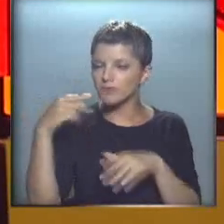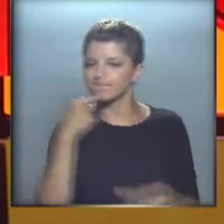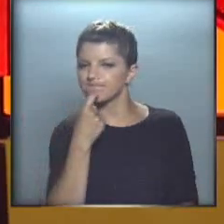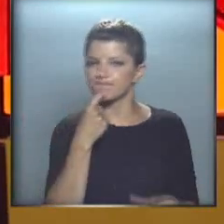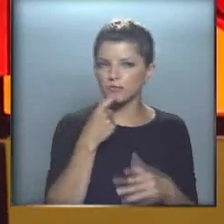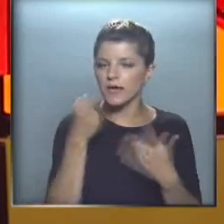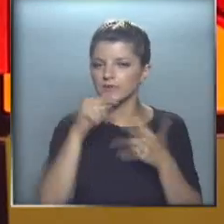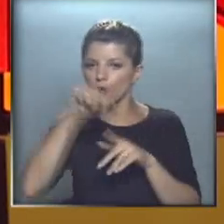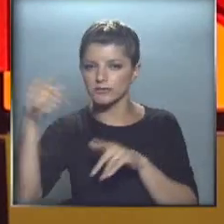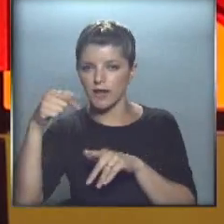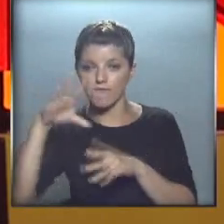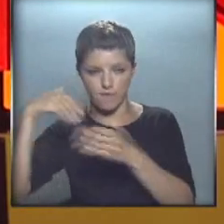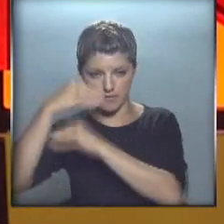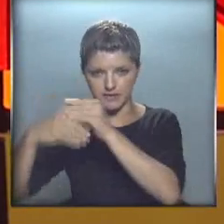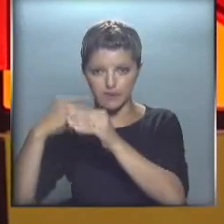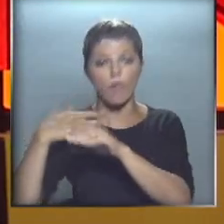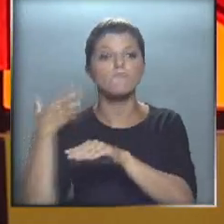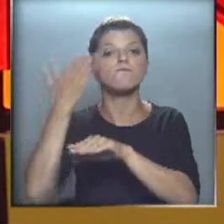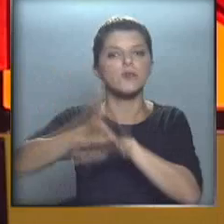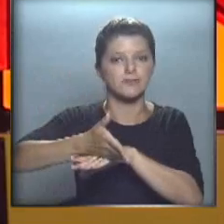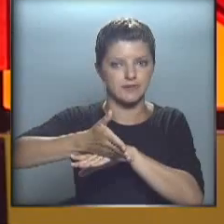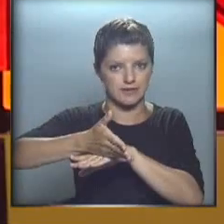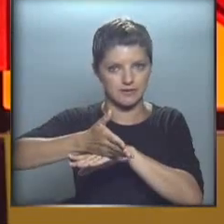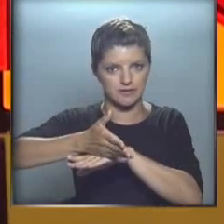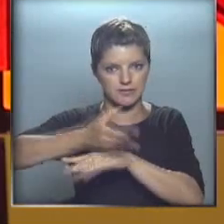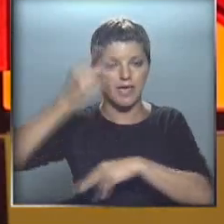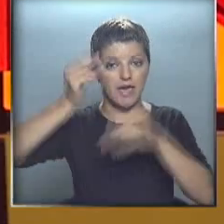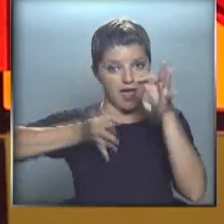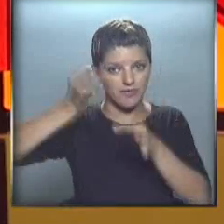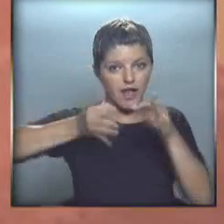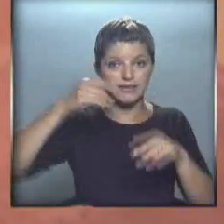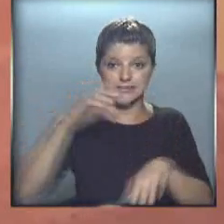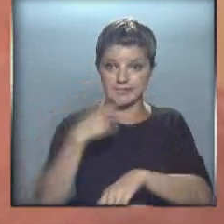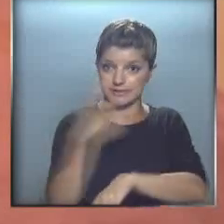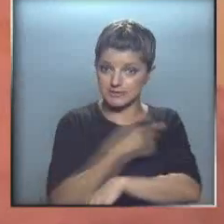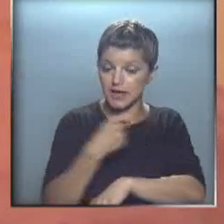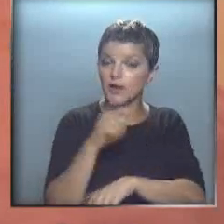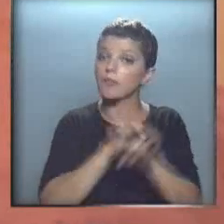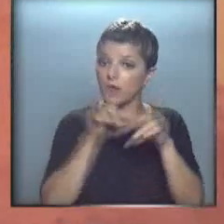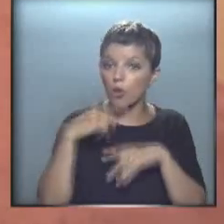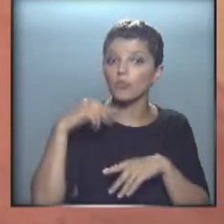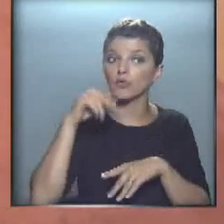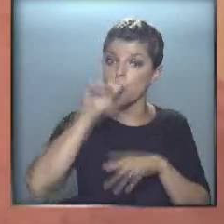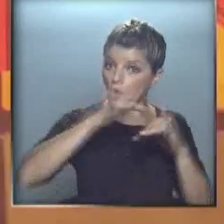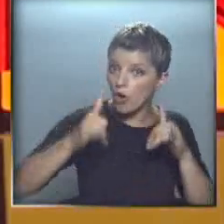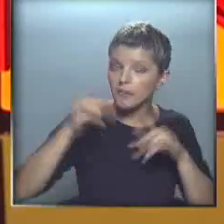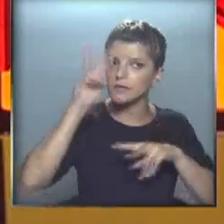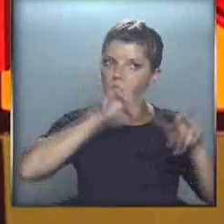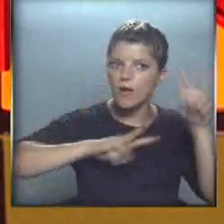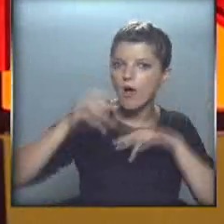familia Falco, y decidiste ir a hacerte el análisis de sangre. Sí. Porque hubo muchos casos de chicos que fueron buscados por las abuelas o que también dudaron, pero